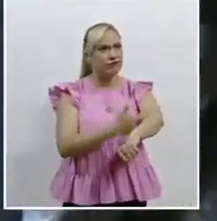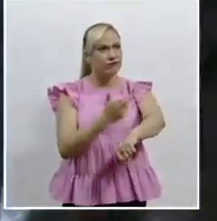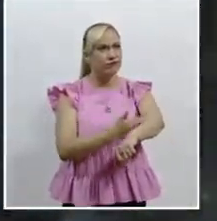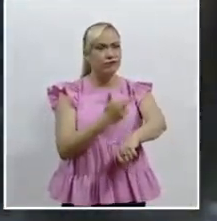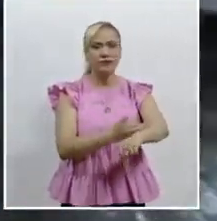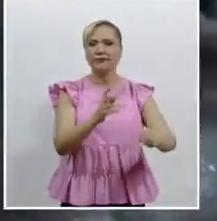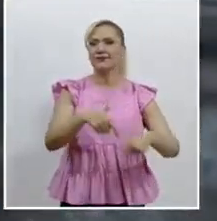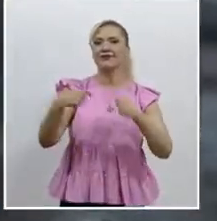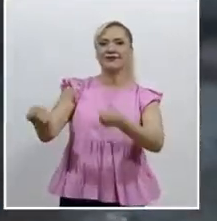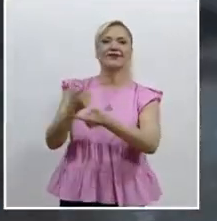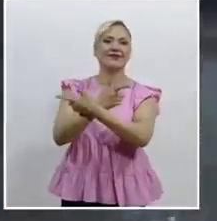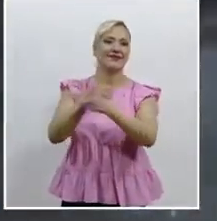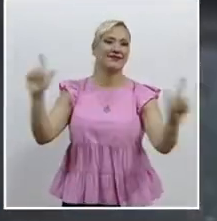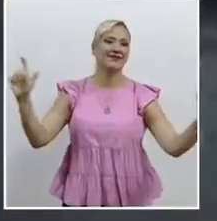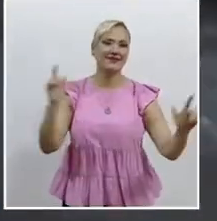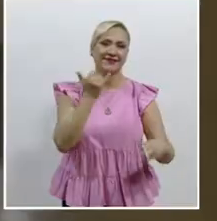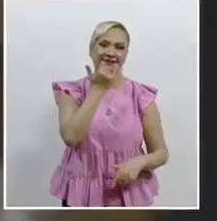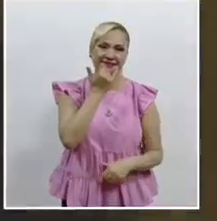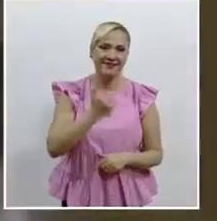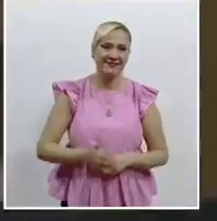amnistía.